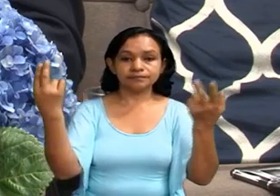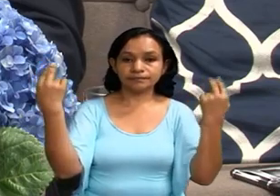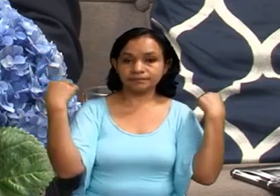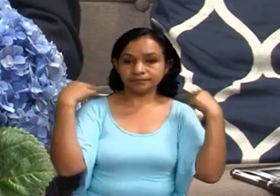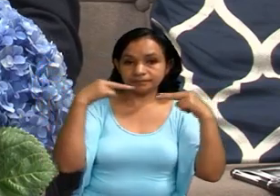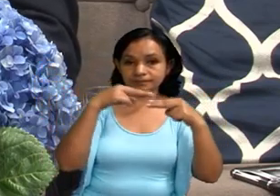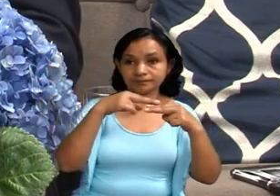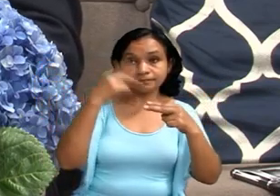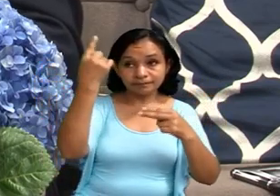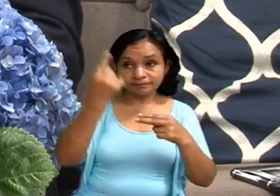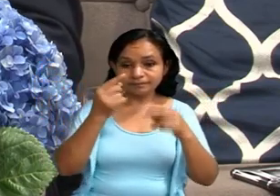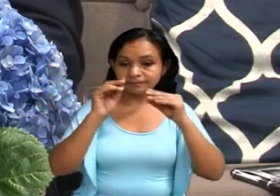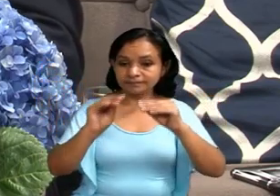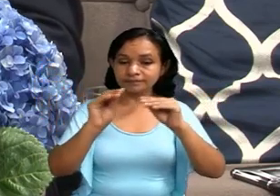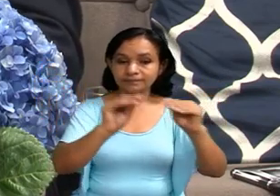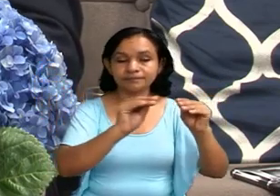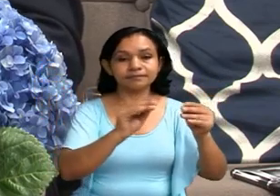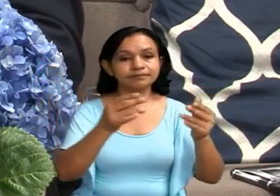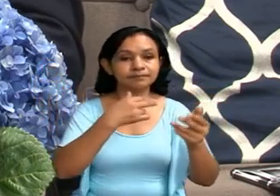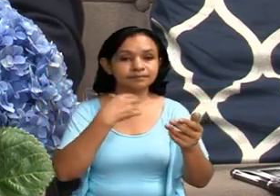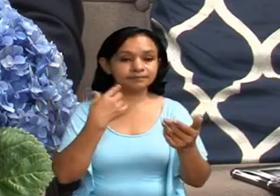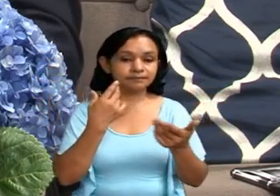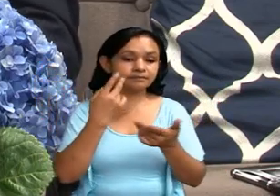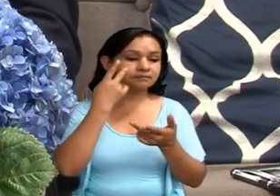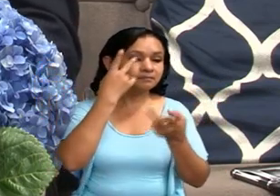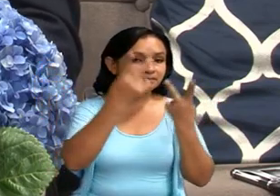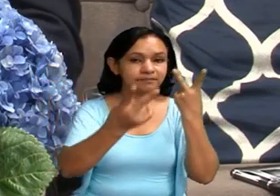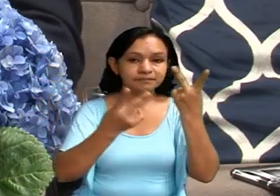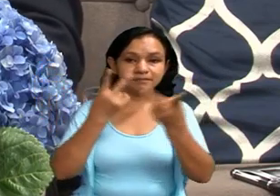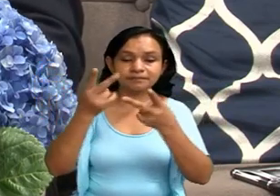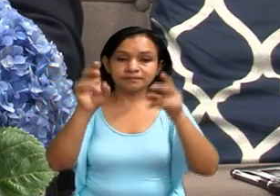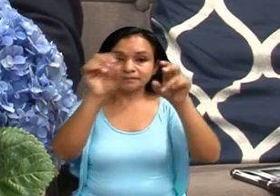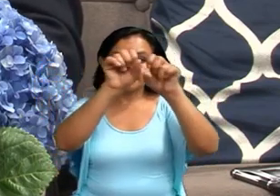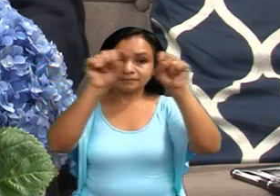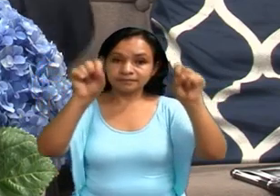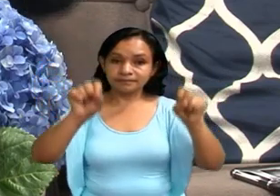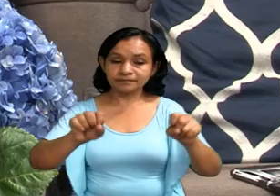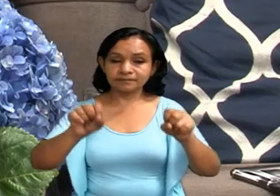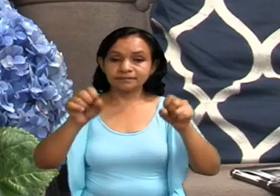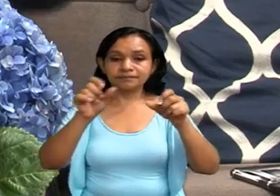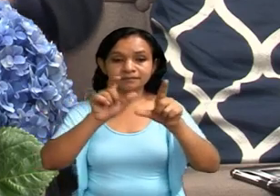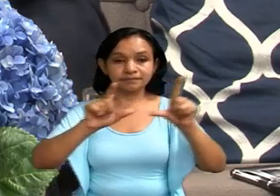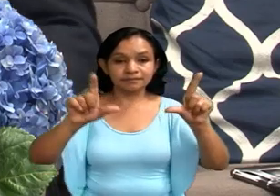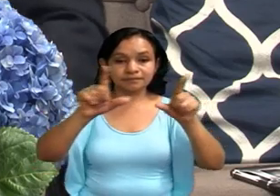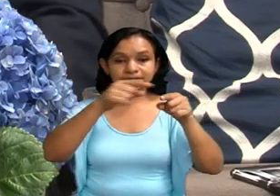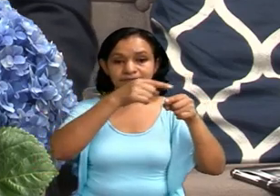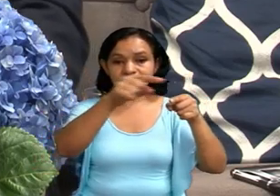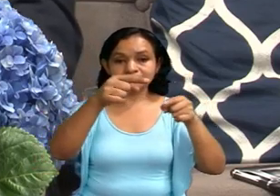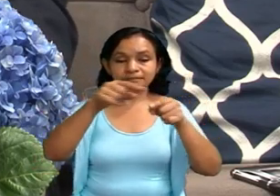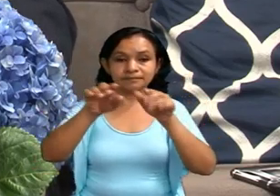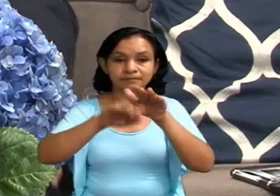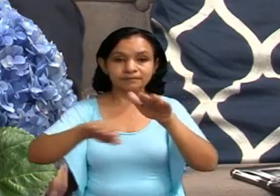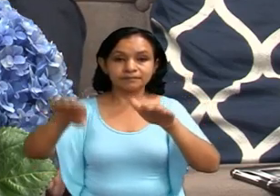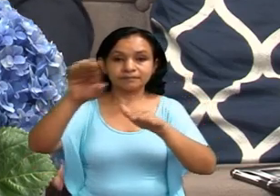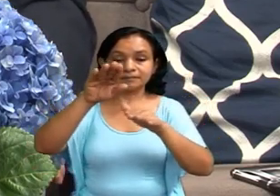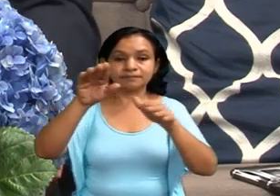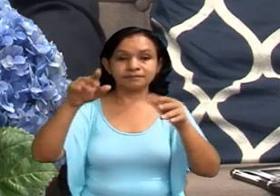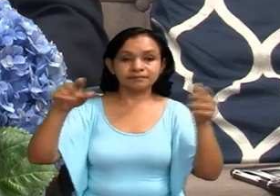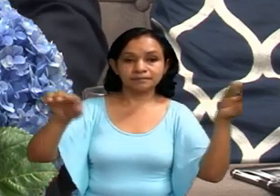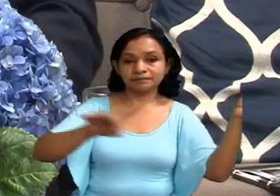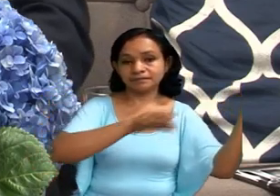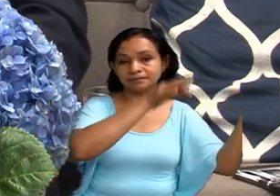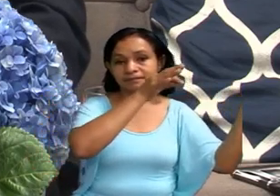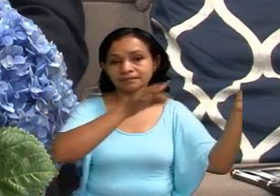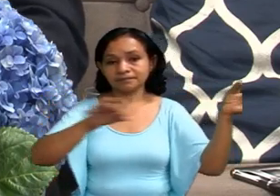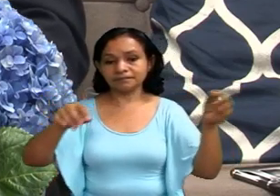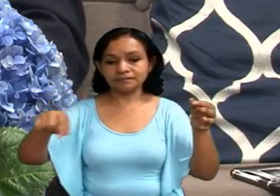que nosotros vayamos, como lo hacemos, a hacer talleres a los lugares donde tenemos más violines, más